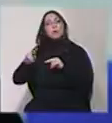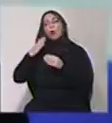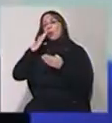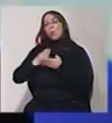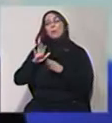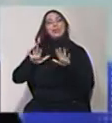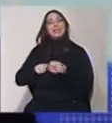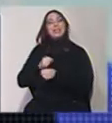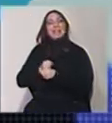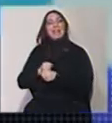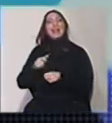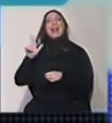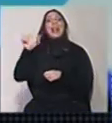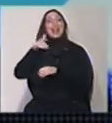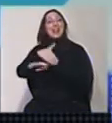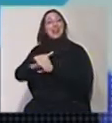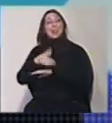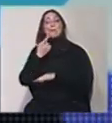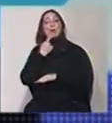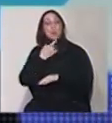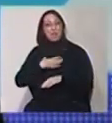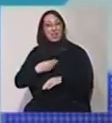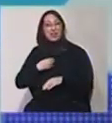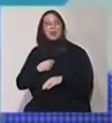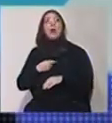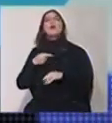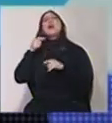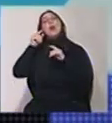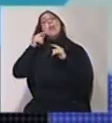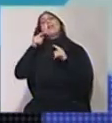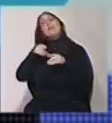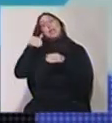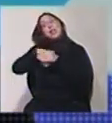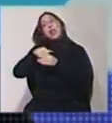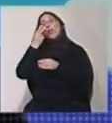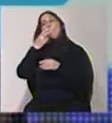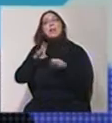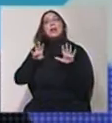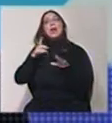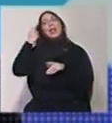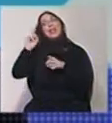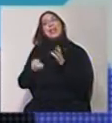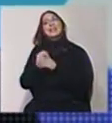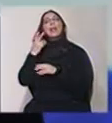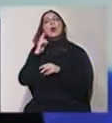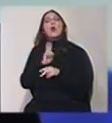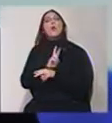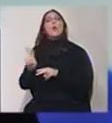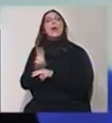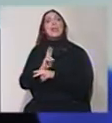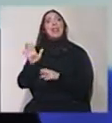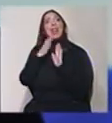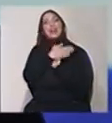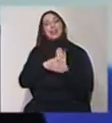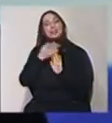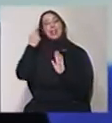década. El senador Larrañaga, del Partido Nacional, propuso durante la campaña electoral del año 2009 la creación de una Guardia Nacional y ha reiterado